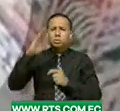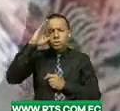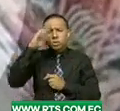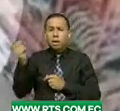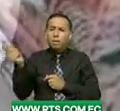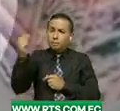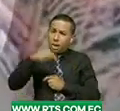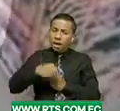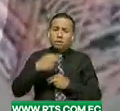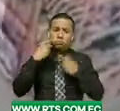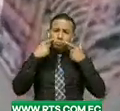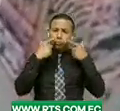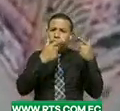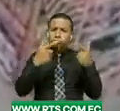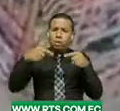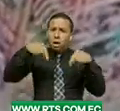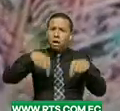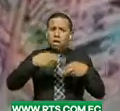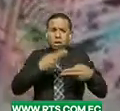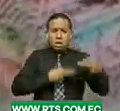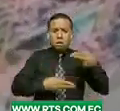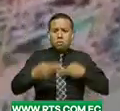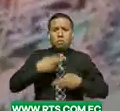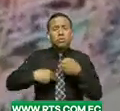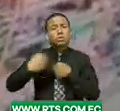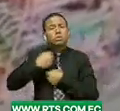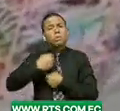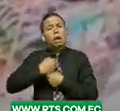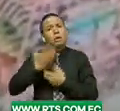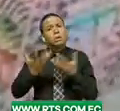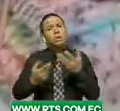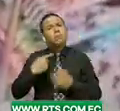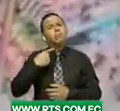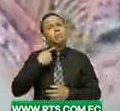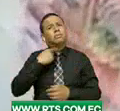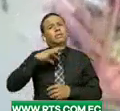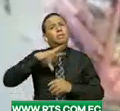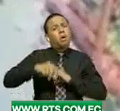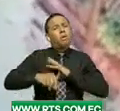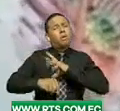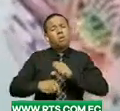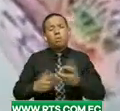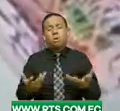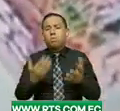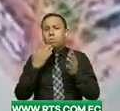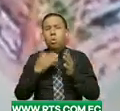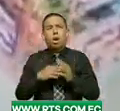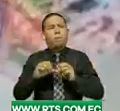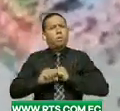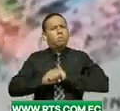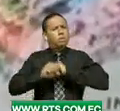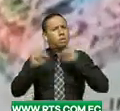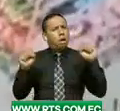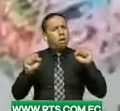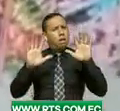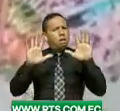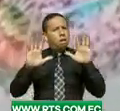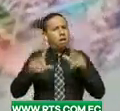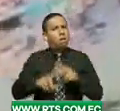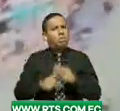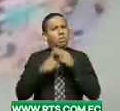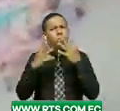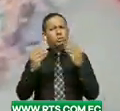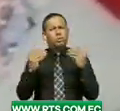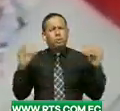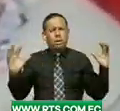temen que sus negocios se vean afectados. A partir de las 10 de la mañana es que se pone todo esto caliente con el mercado y